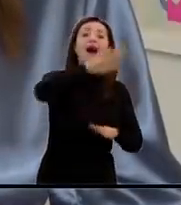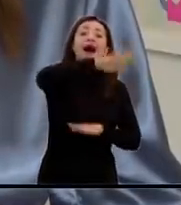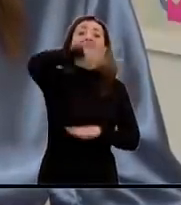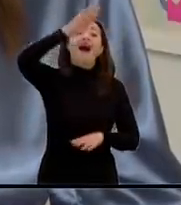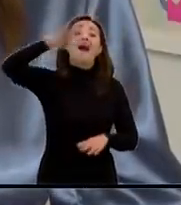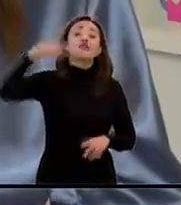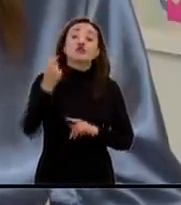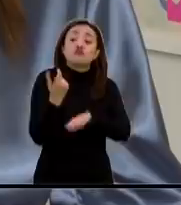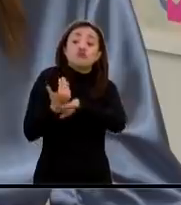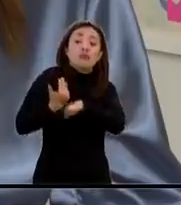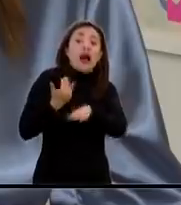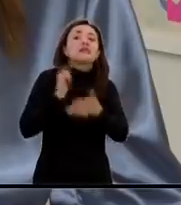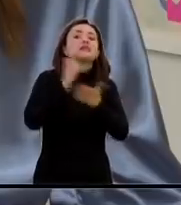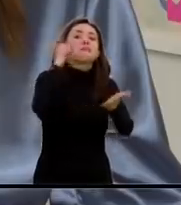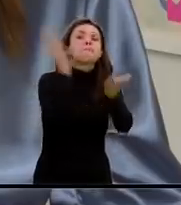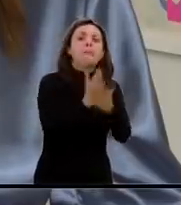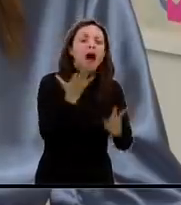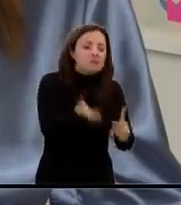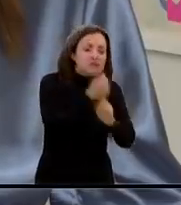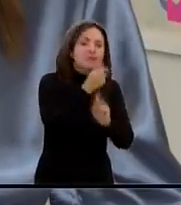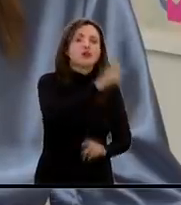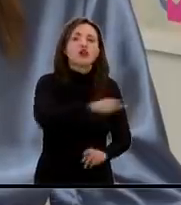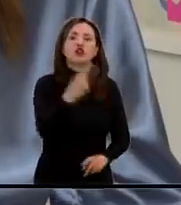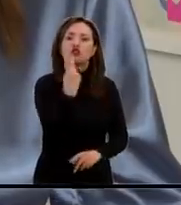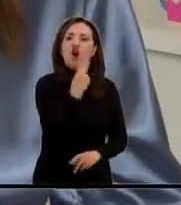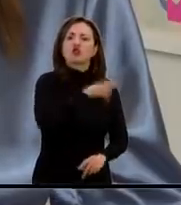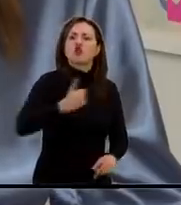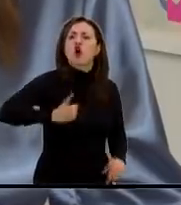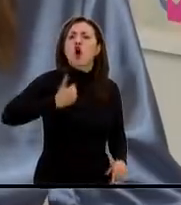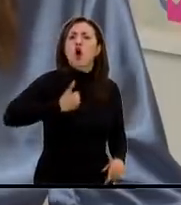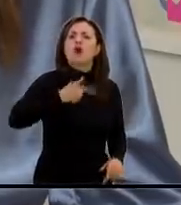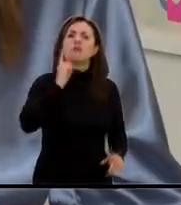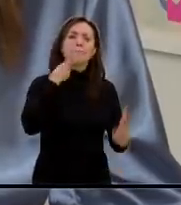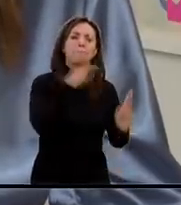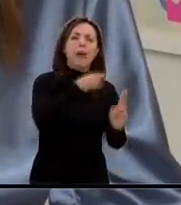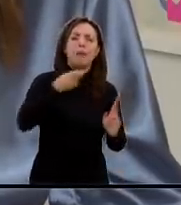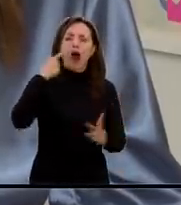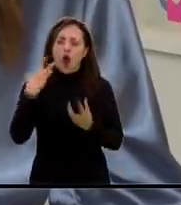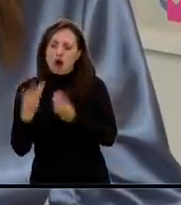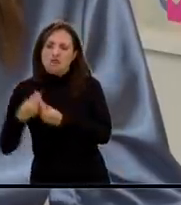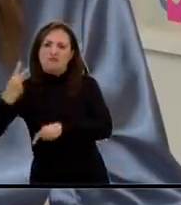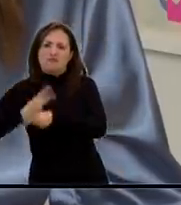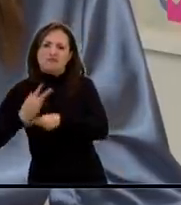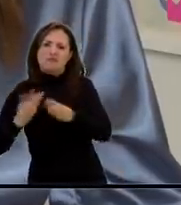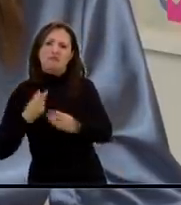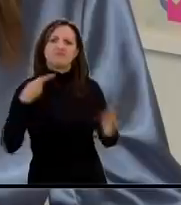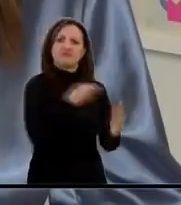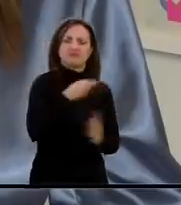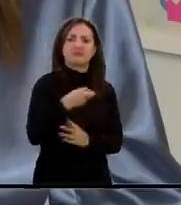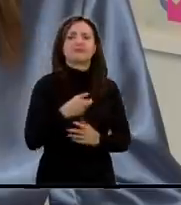horas fueron encontrados los cuerpos de dos jóvenes asesinados por hombres armados.